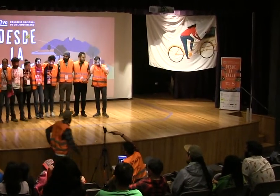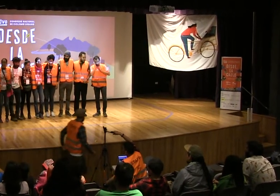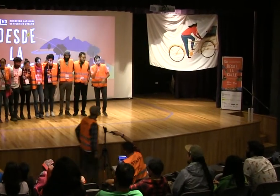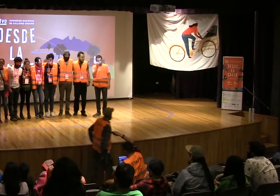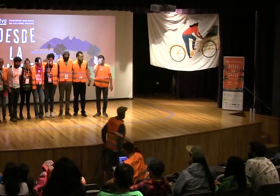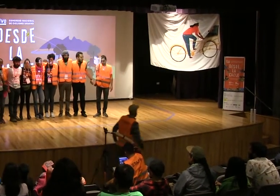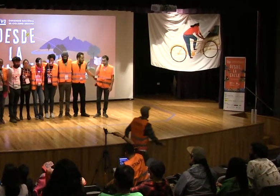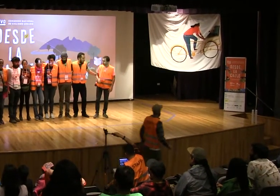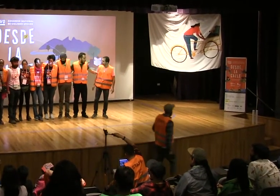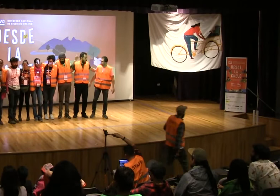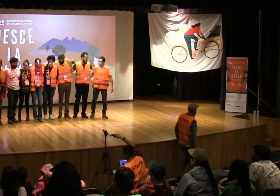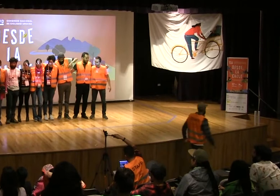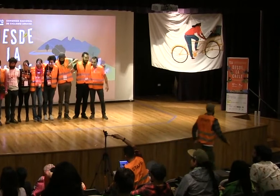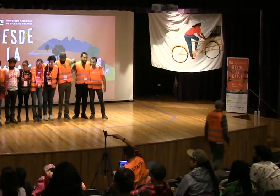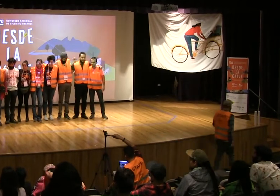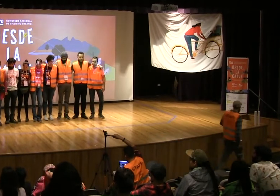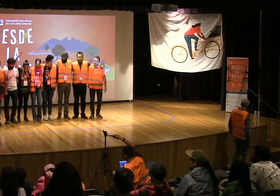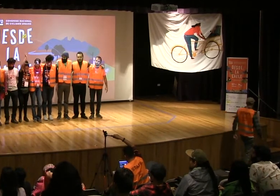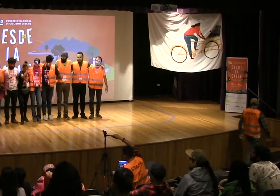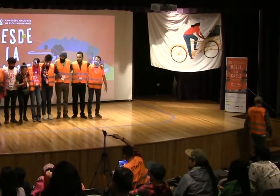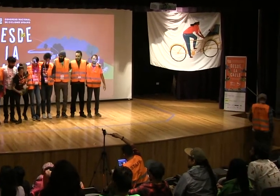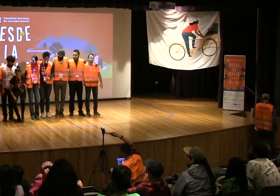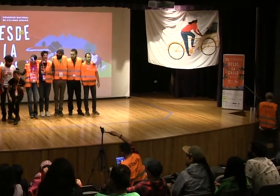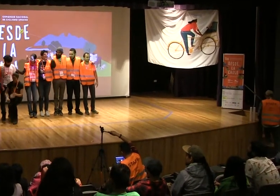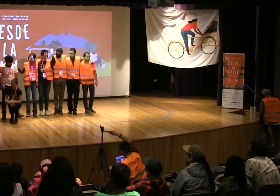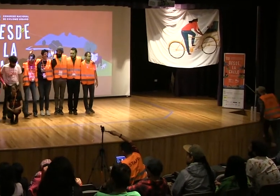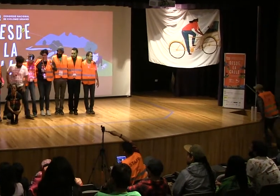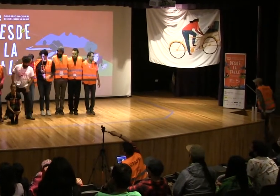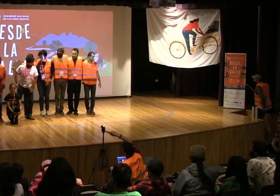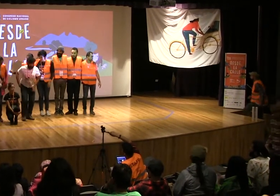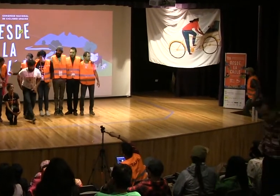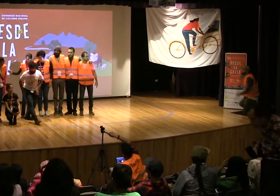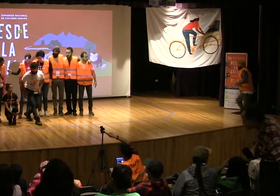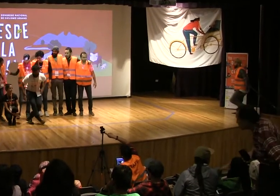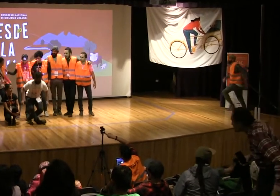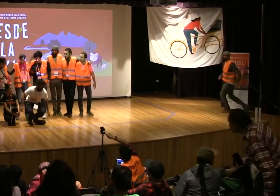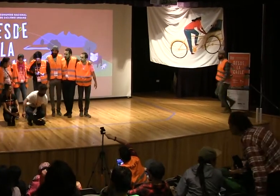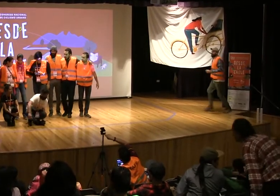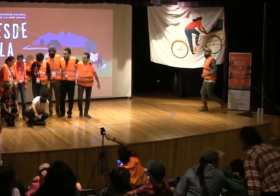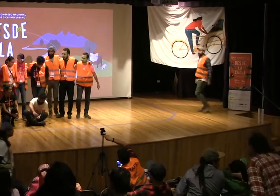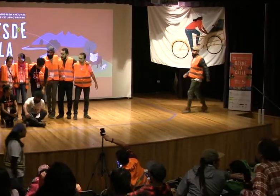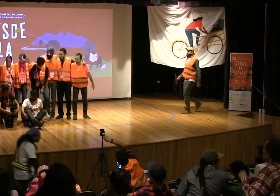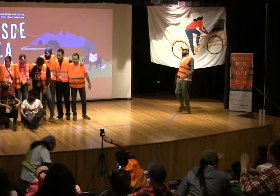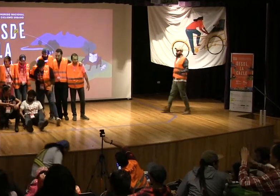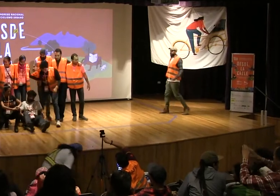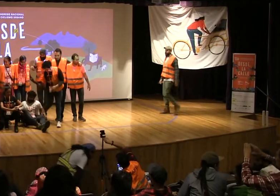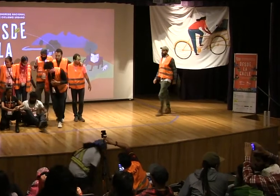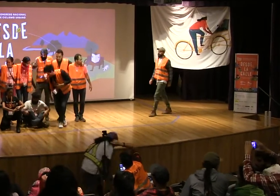en la explanada pero pero al menos bueno esta es una representación simbólica realmente no estamos